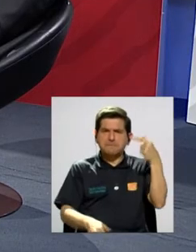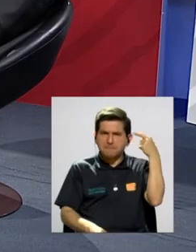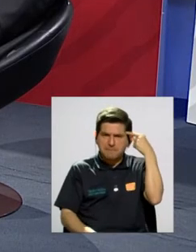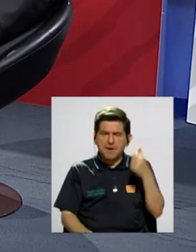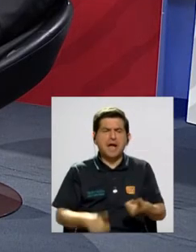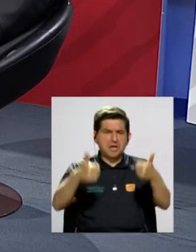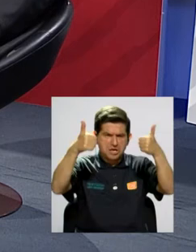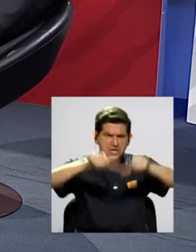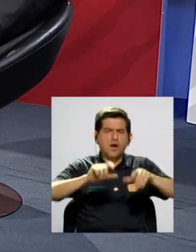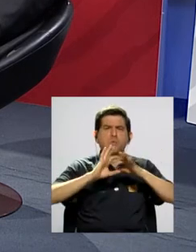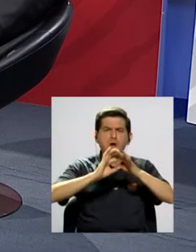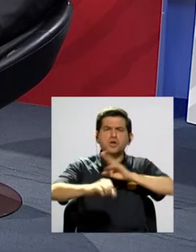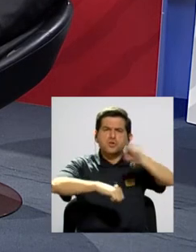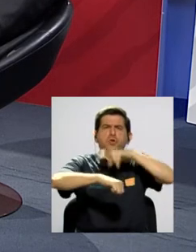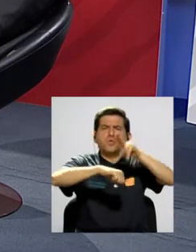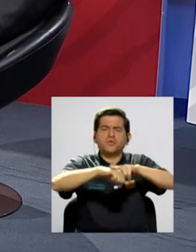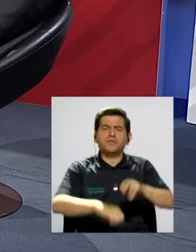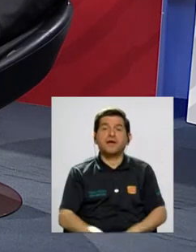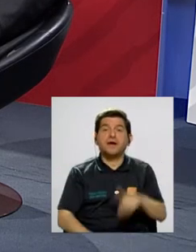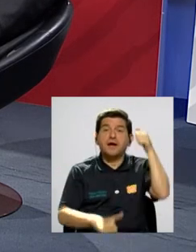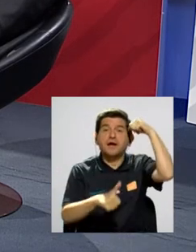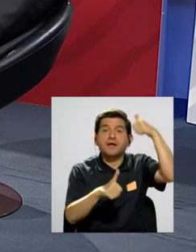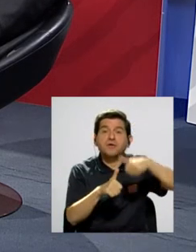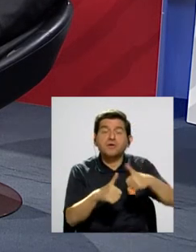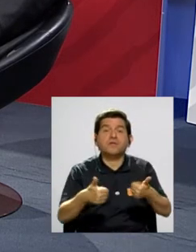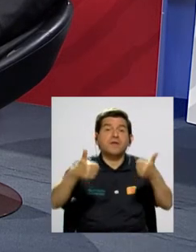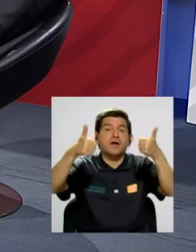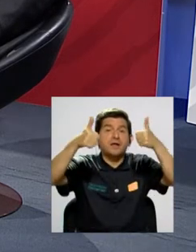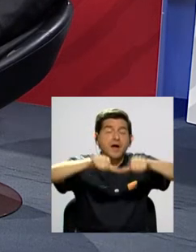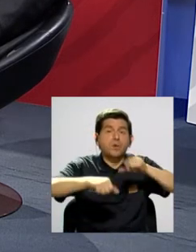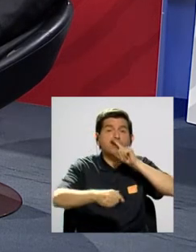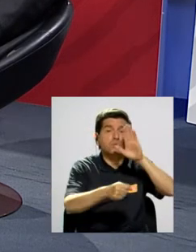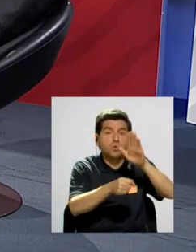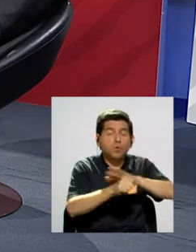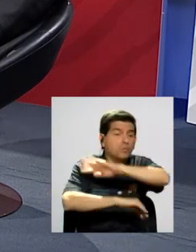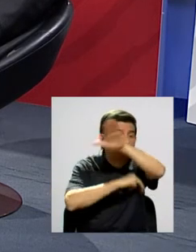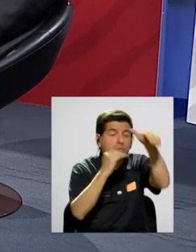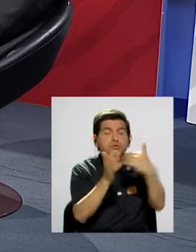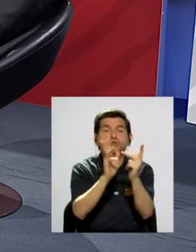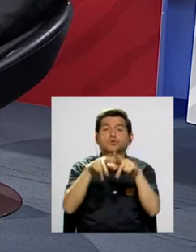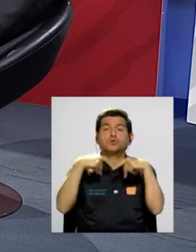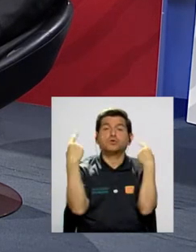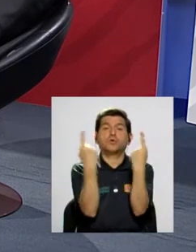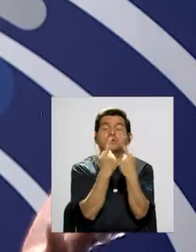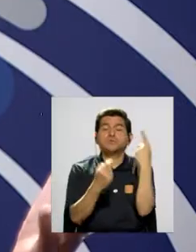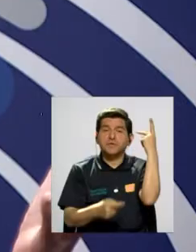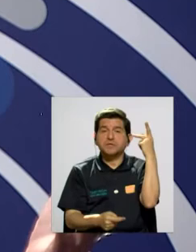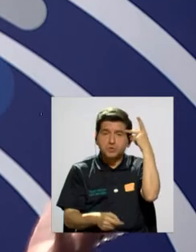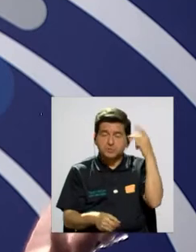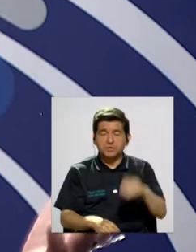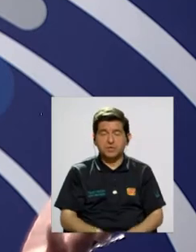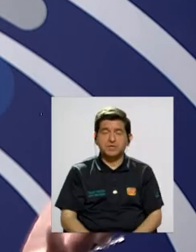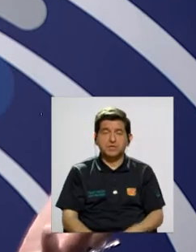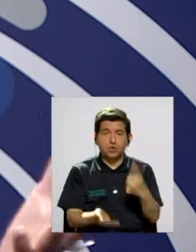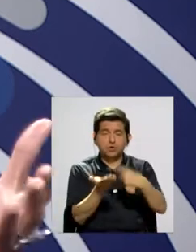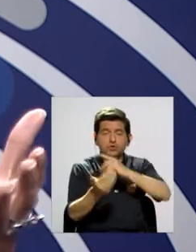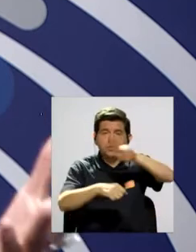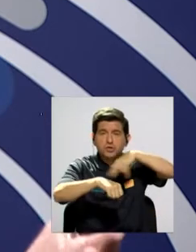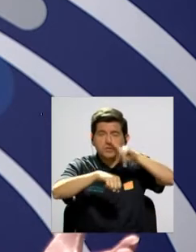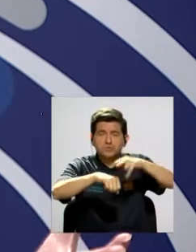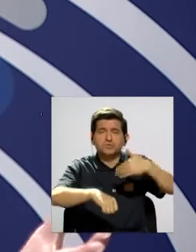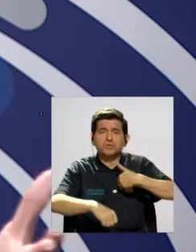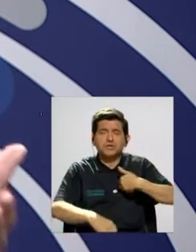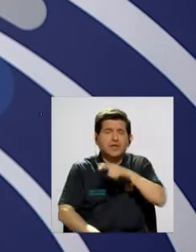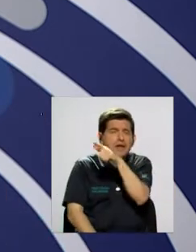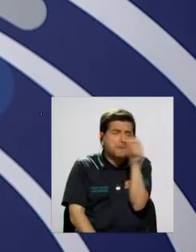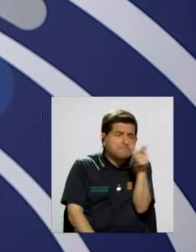un acuerdo de unidad nacional. Y recordemos que además hubo un acuerdo que se comprometieron todos los partidos políticos. Uh-huh. Una discusión nacional que hubo